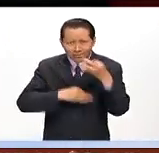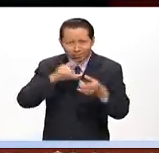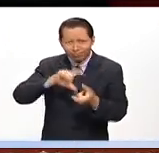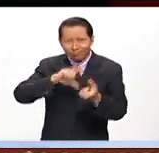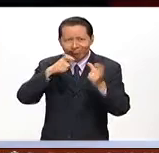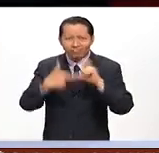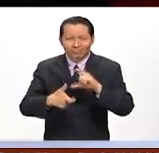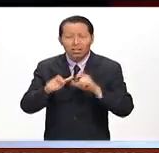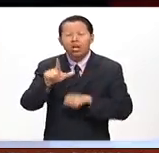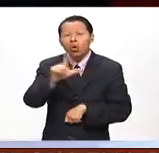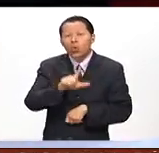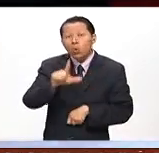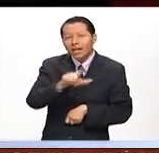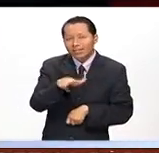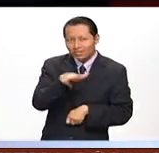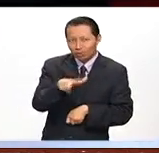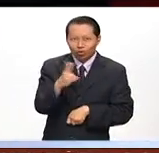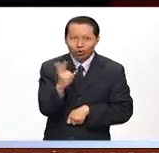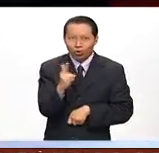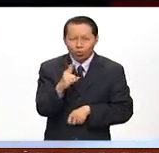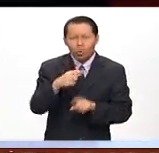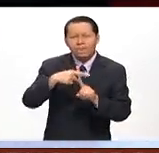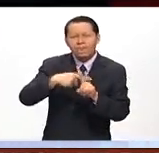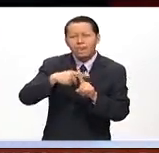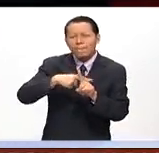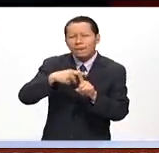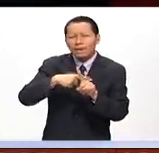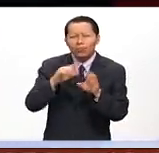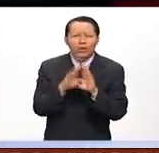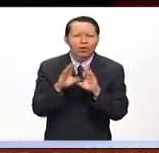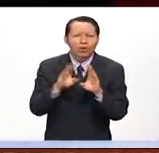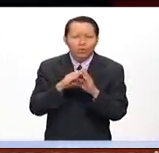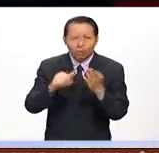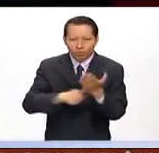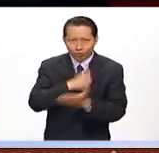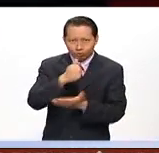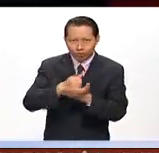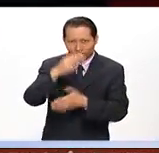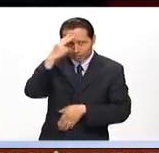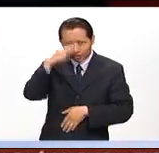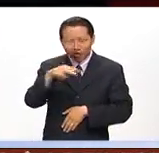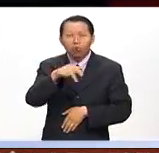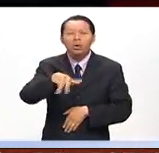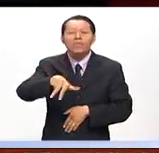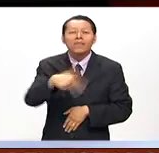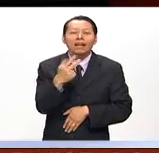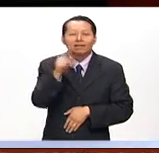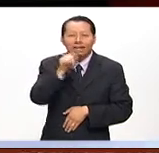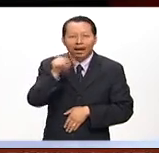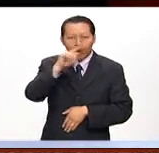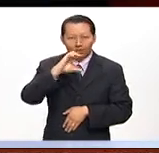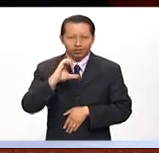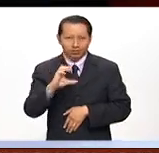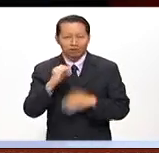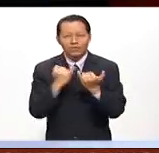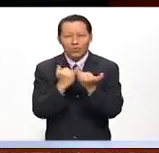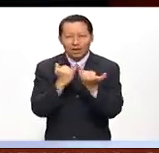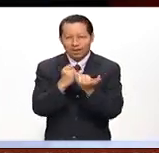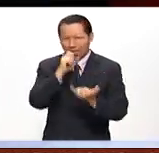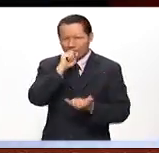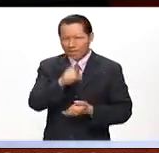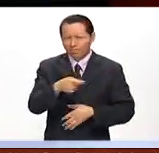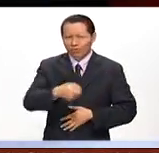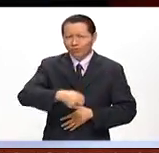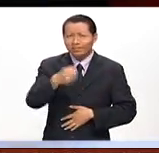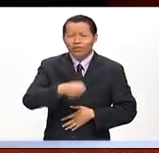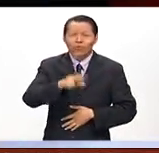es lunes 18 de julio. En este momento la temperatura en la Ciudad de México, 13 grados centígrados. Desde aquí, como siempre, un saludo